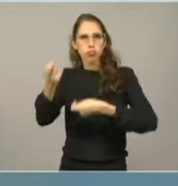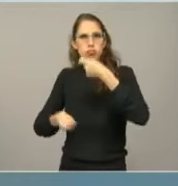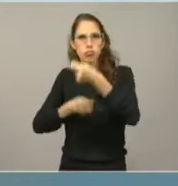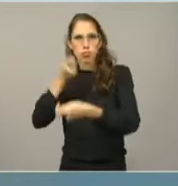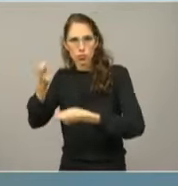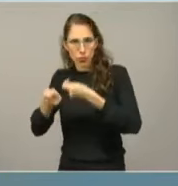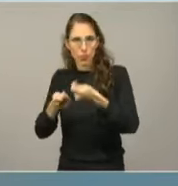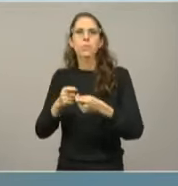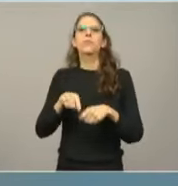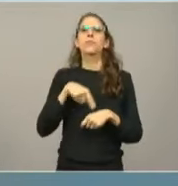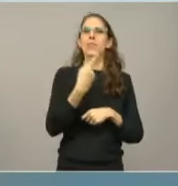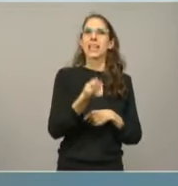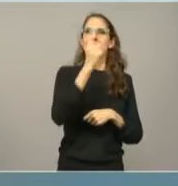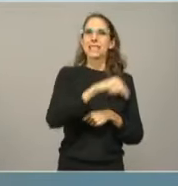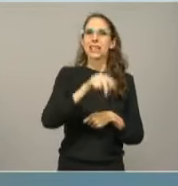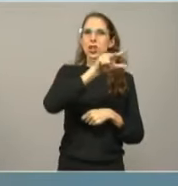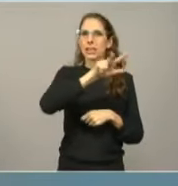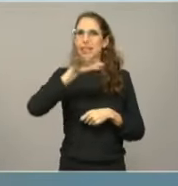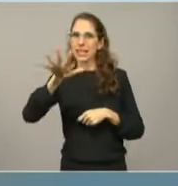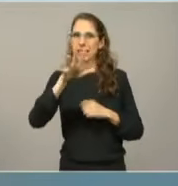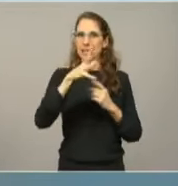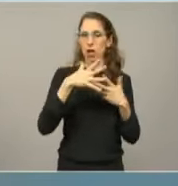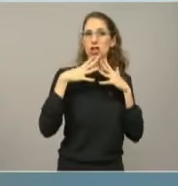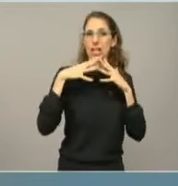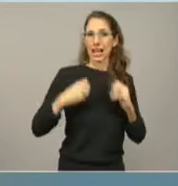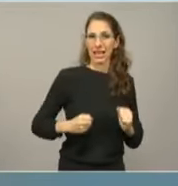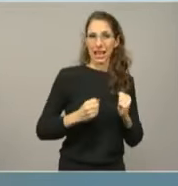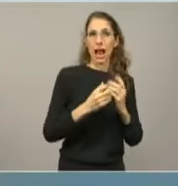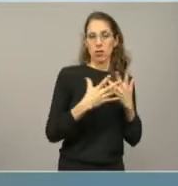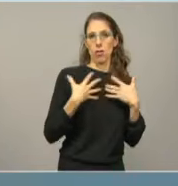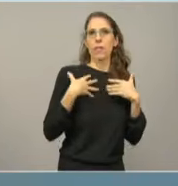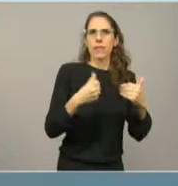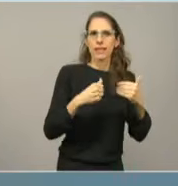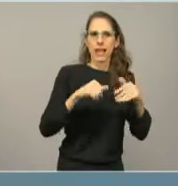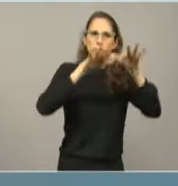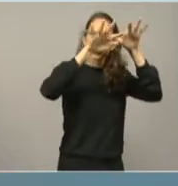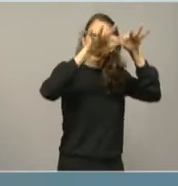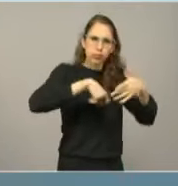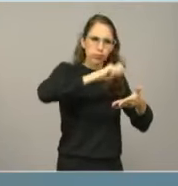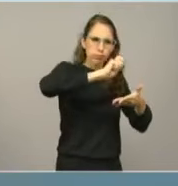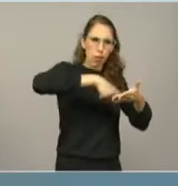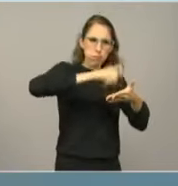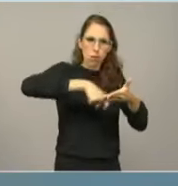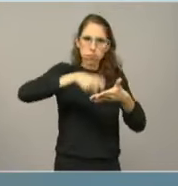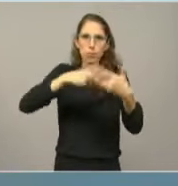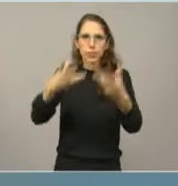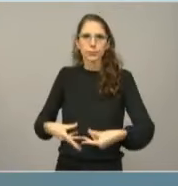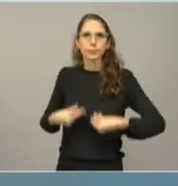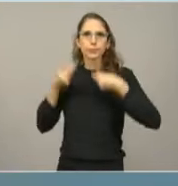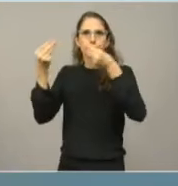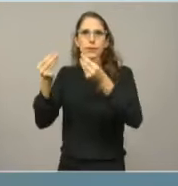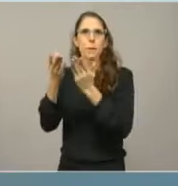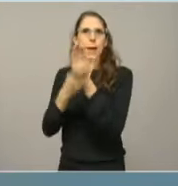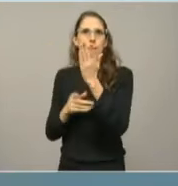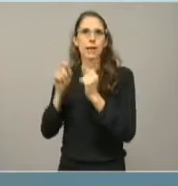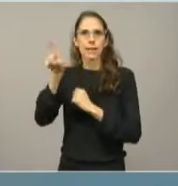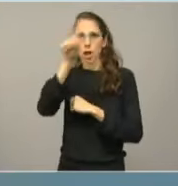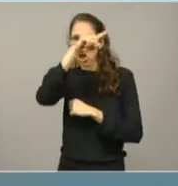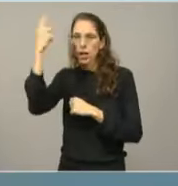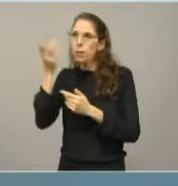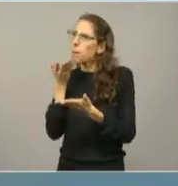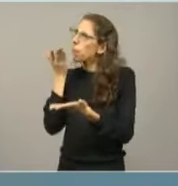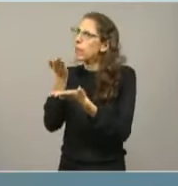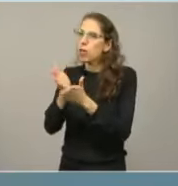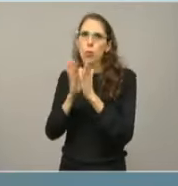135 secretarios de salud envió una nota hacia los legisladores nacionales y al Ministerio de la nación para pedirle que no